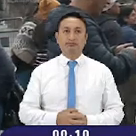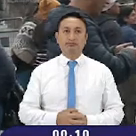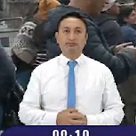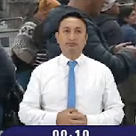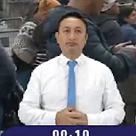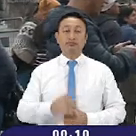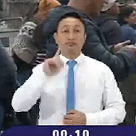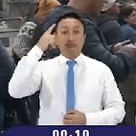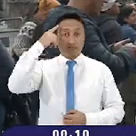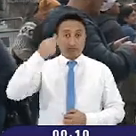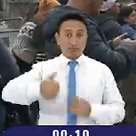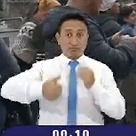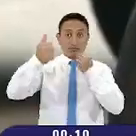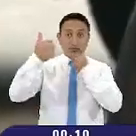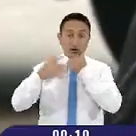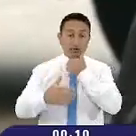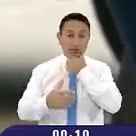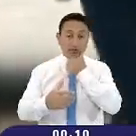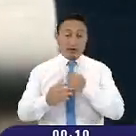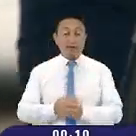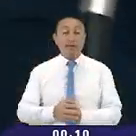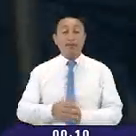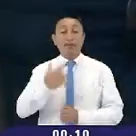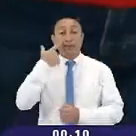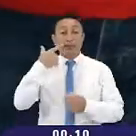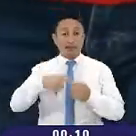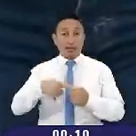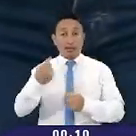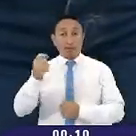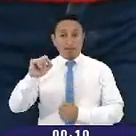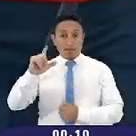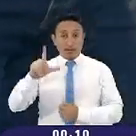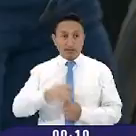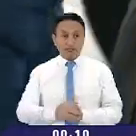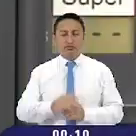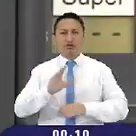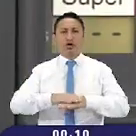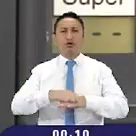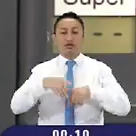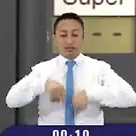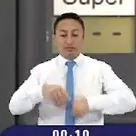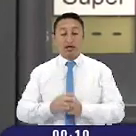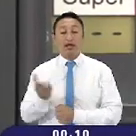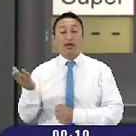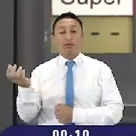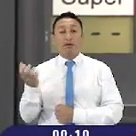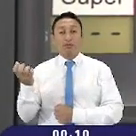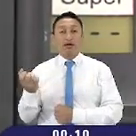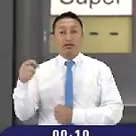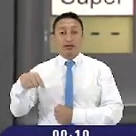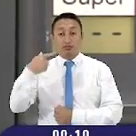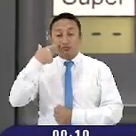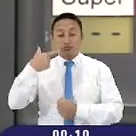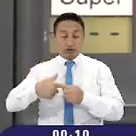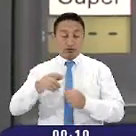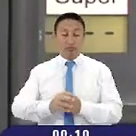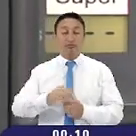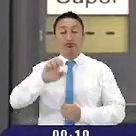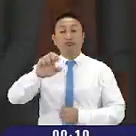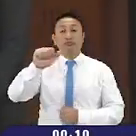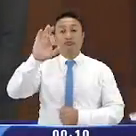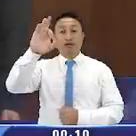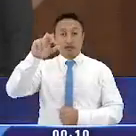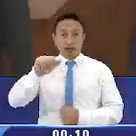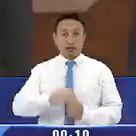el gobierno ecuatoriano planea aumentar muy pronto el precio de los combustibles esto debido a la eliminación de subsidios de las gasolinas extra y ecop